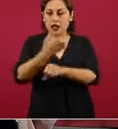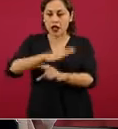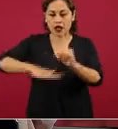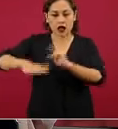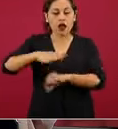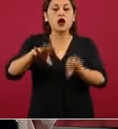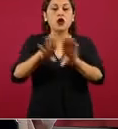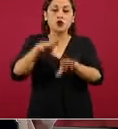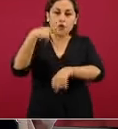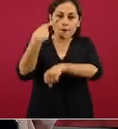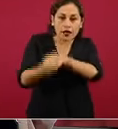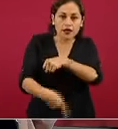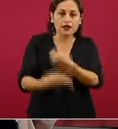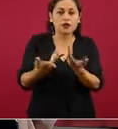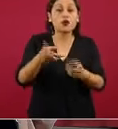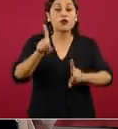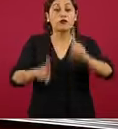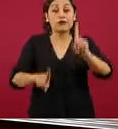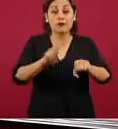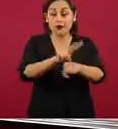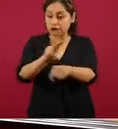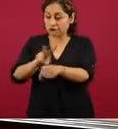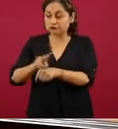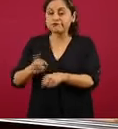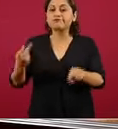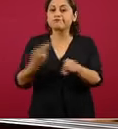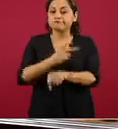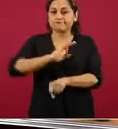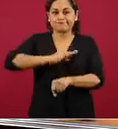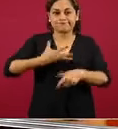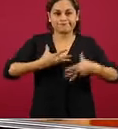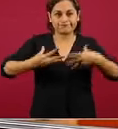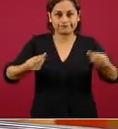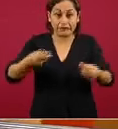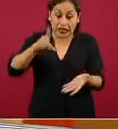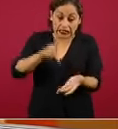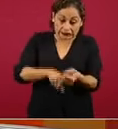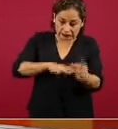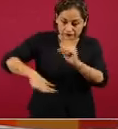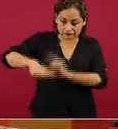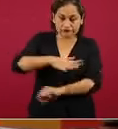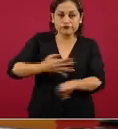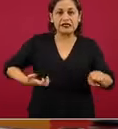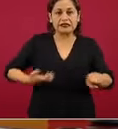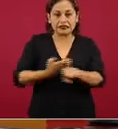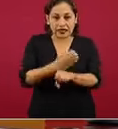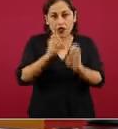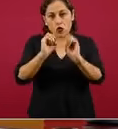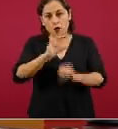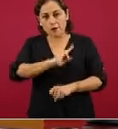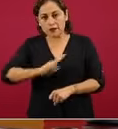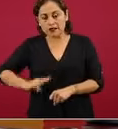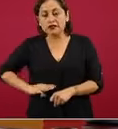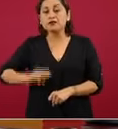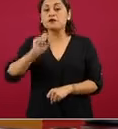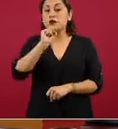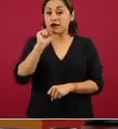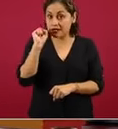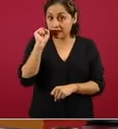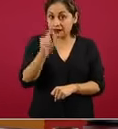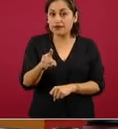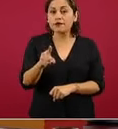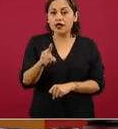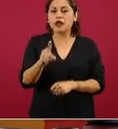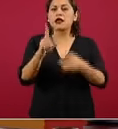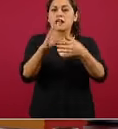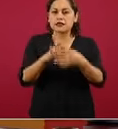de la carga y del riesgo que puede tener la epidemia localmente, y por lo tanto las implicaciones que